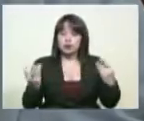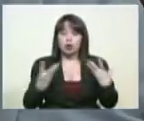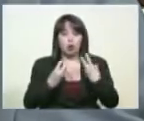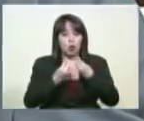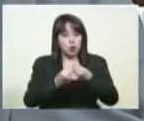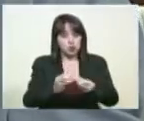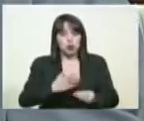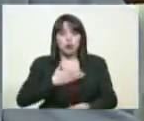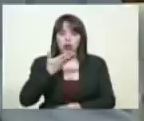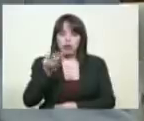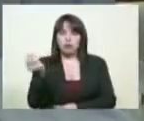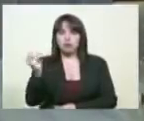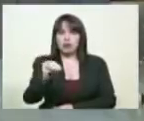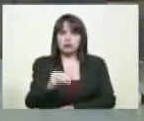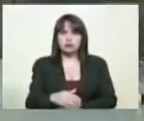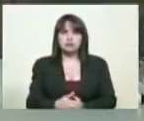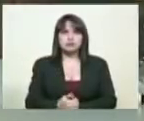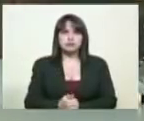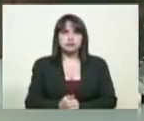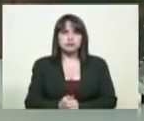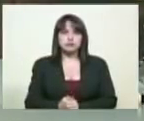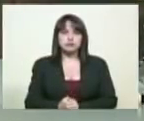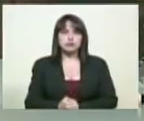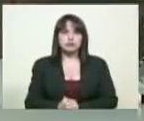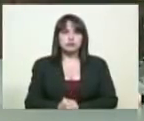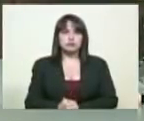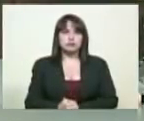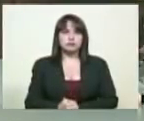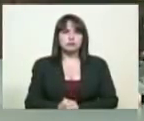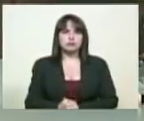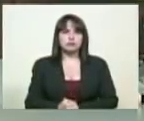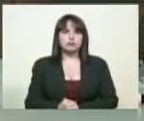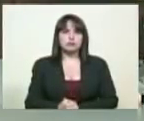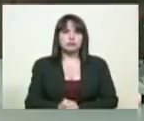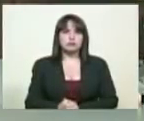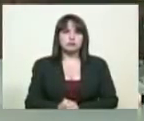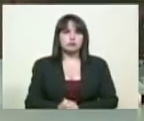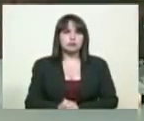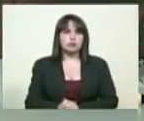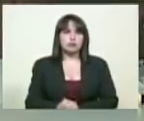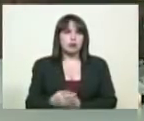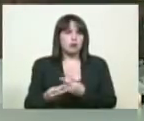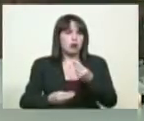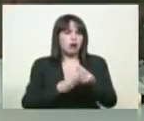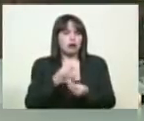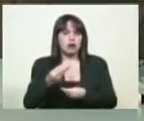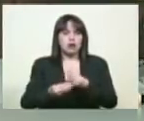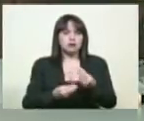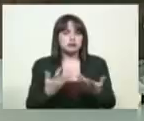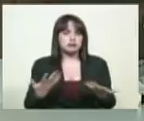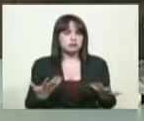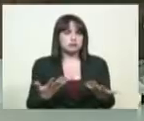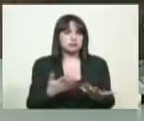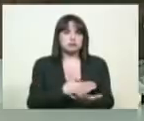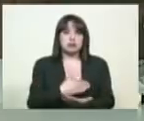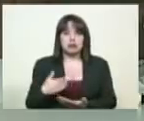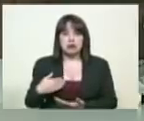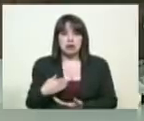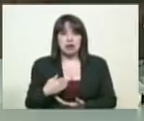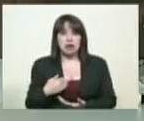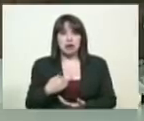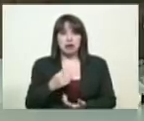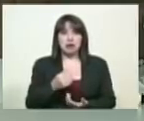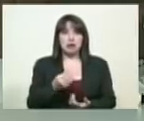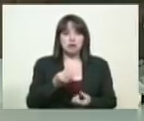juntos todo es posible cómo me las quieran paraje árbol al derecho o al